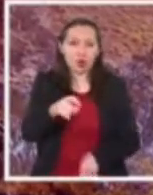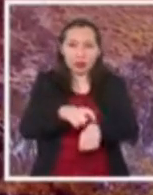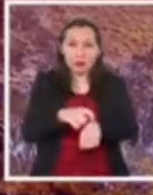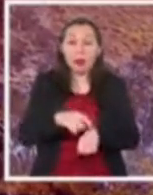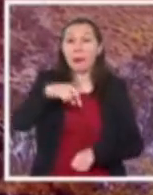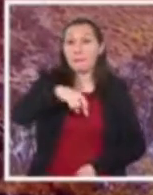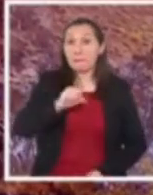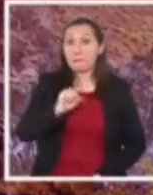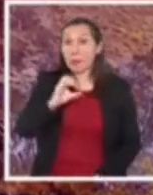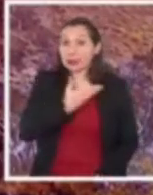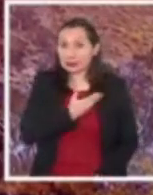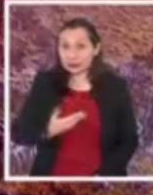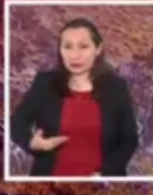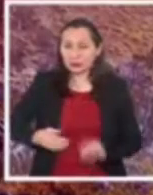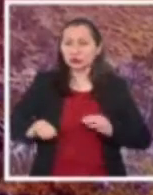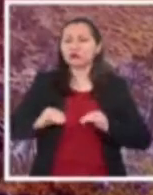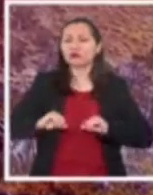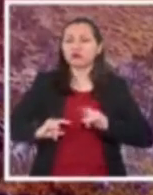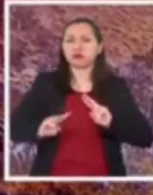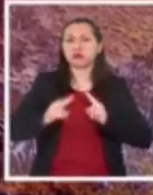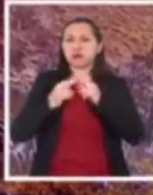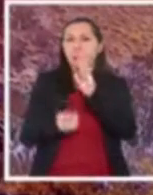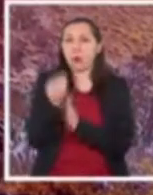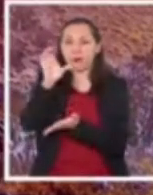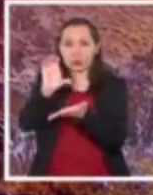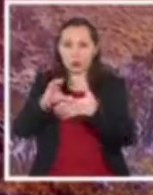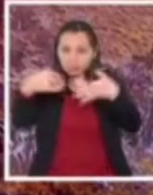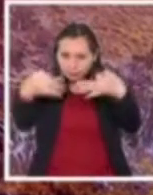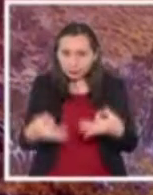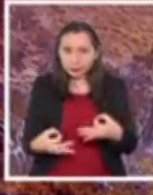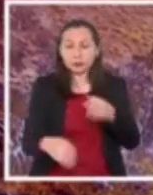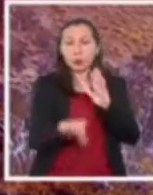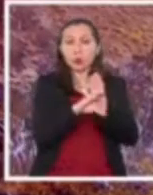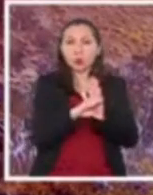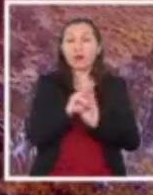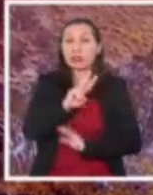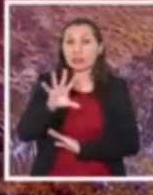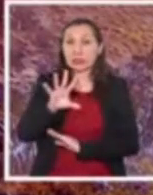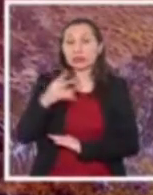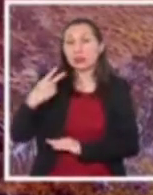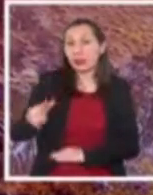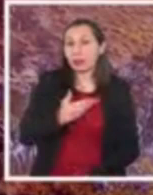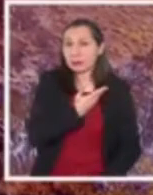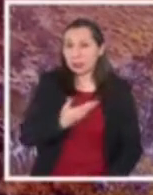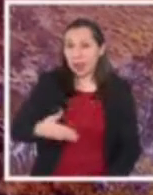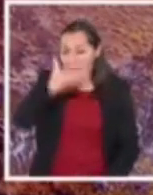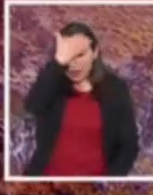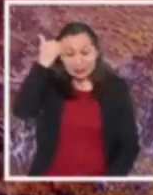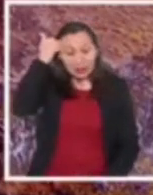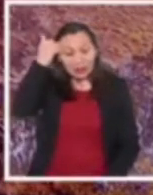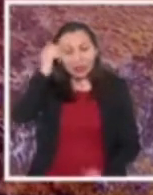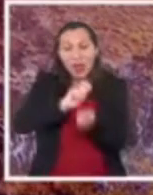a Pedro Aguirre Cerda con la construcción de un nuevo estado consolidando la constitución del 25 de alessandri a la reforma